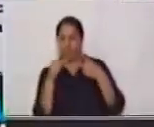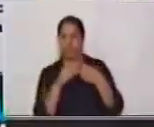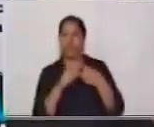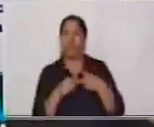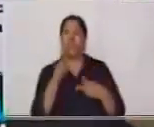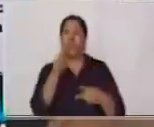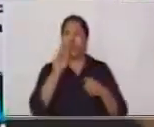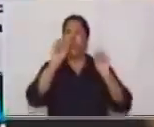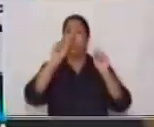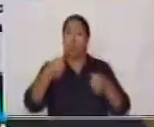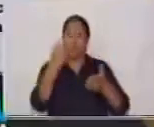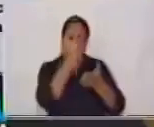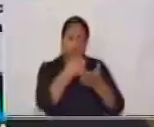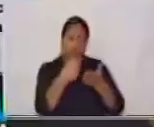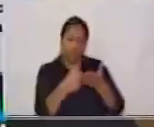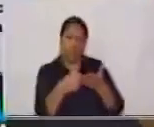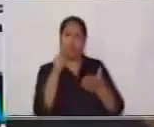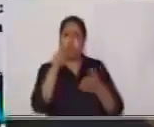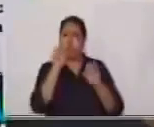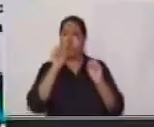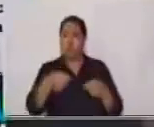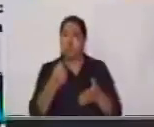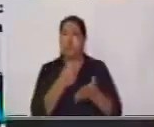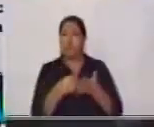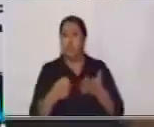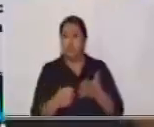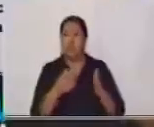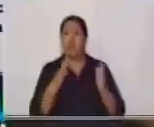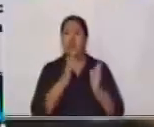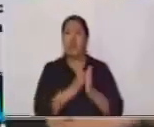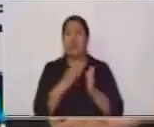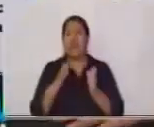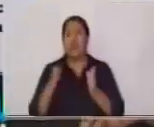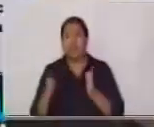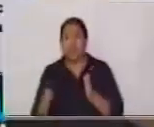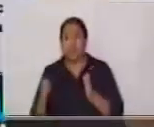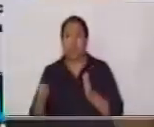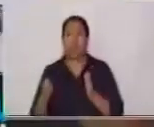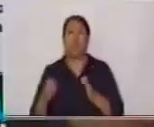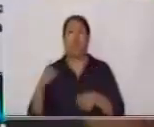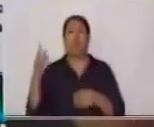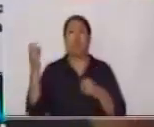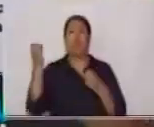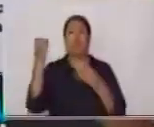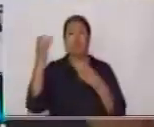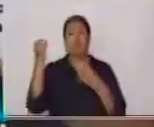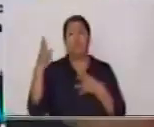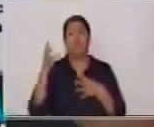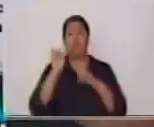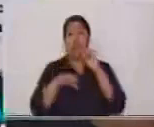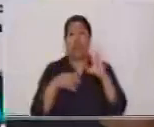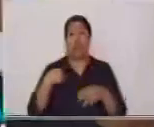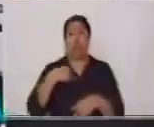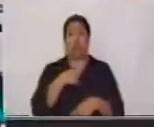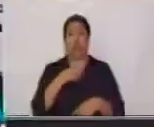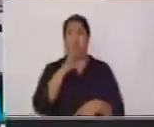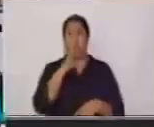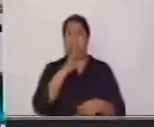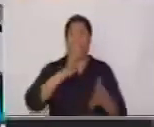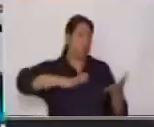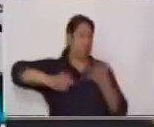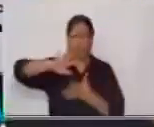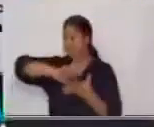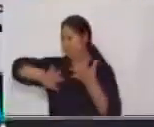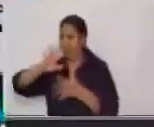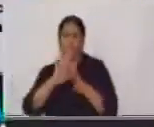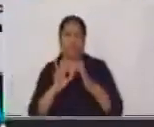redactar. Si no, vas a estructurar tu información antes de decirla. A veces cuando hablamos muy enredado, pero es porque no